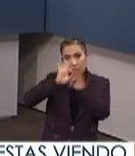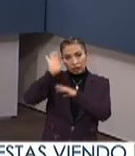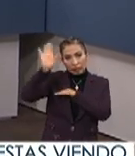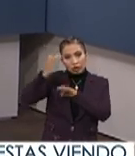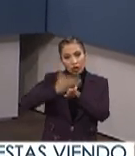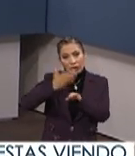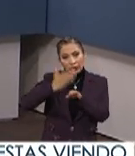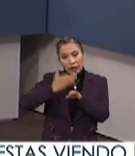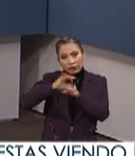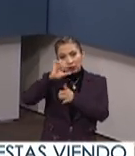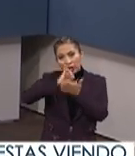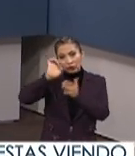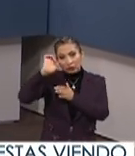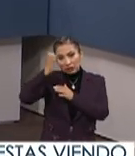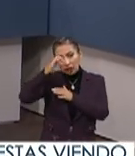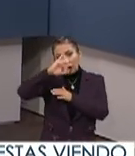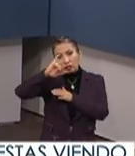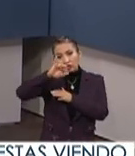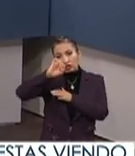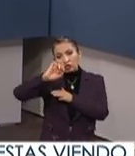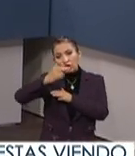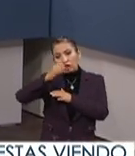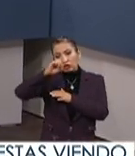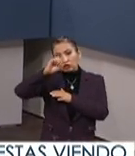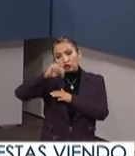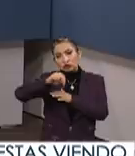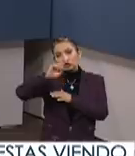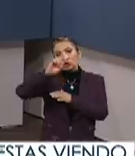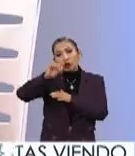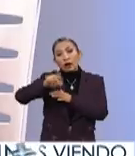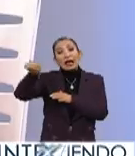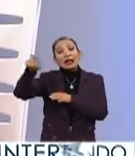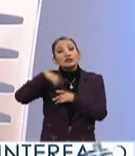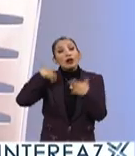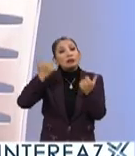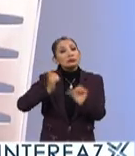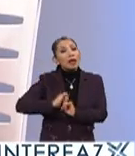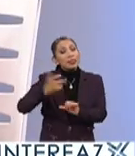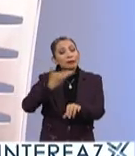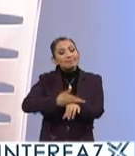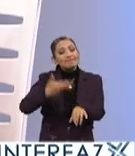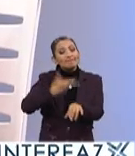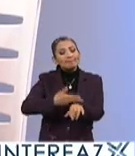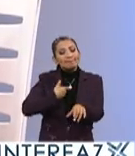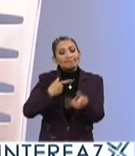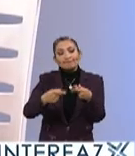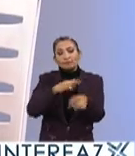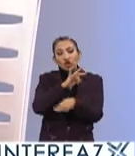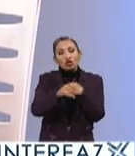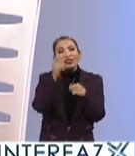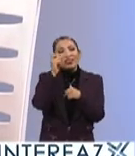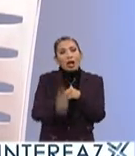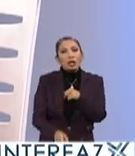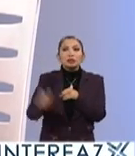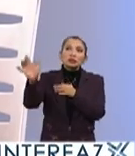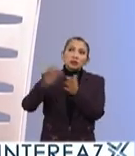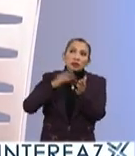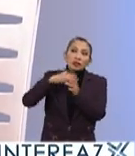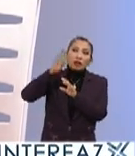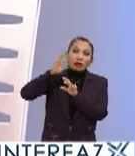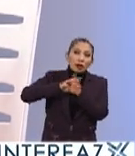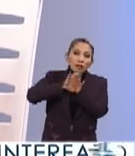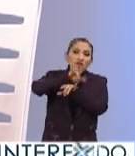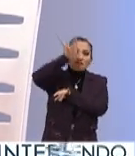importantes actualmente del Centro Espacial Johnson, que como sabemos son los que se encargan de gestionar todo lo que tiene que ver con